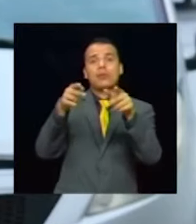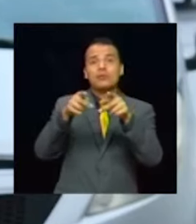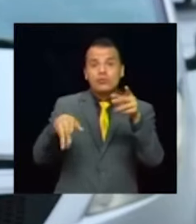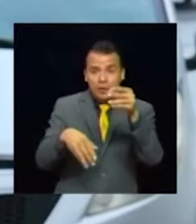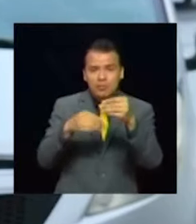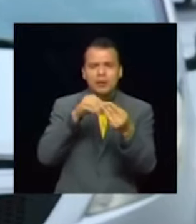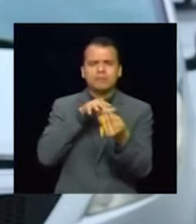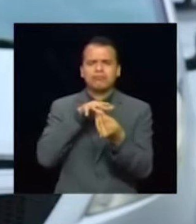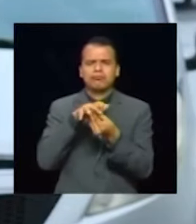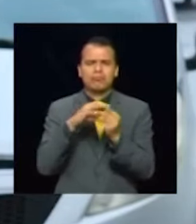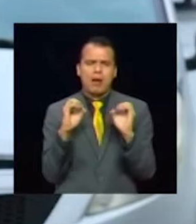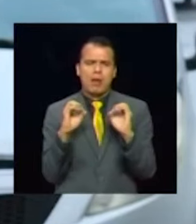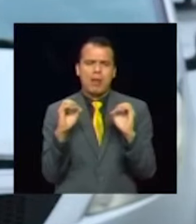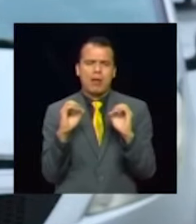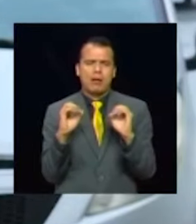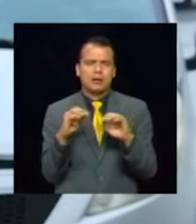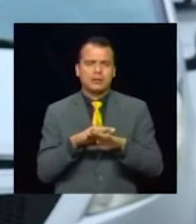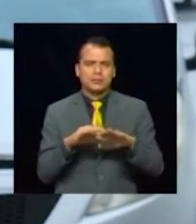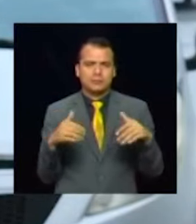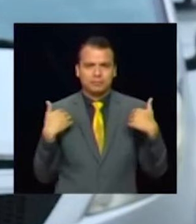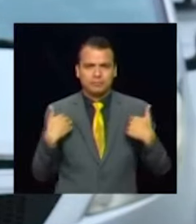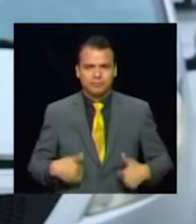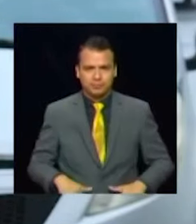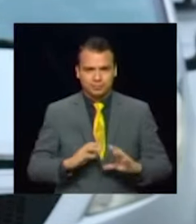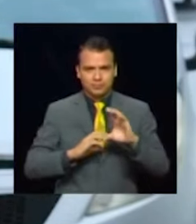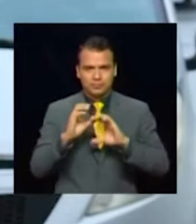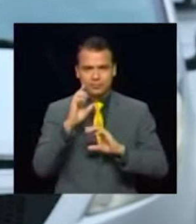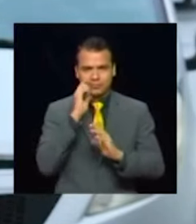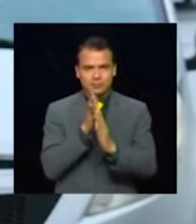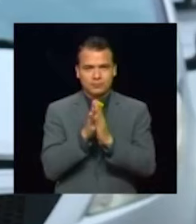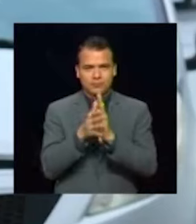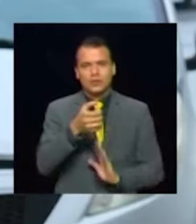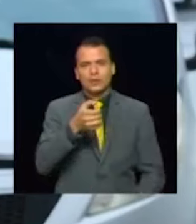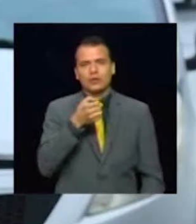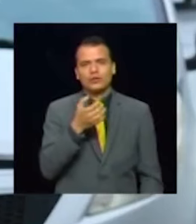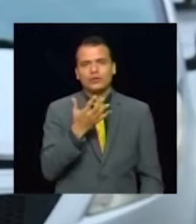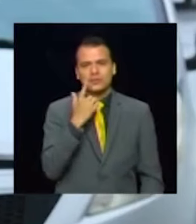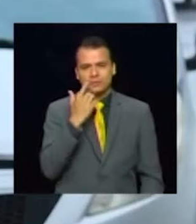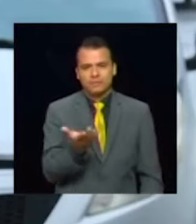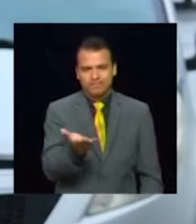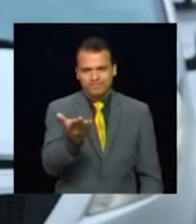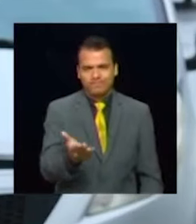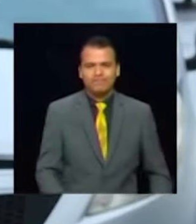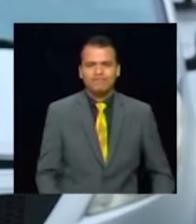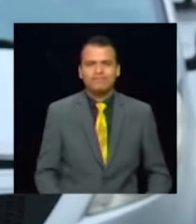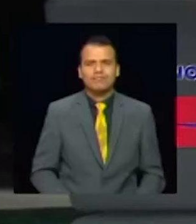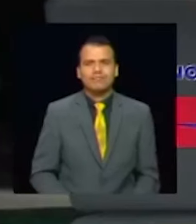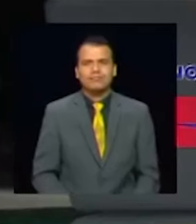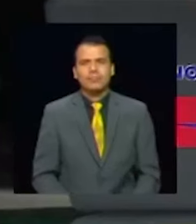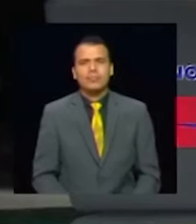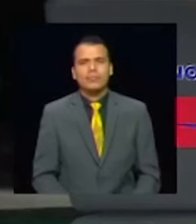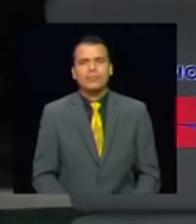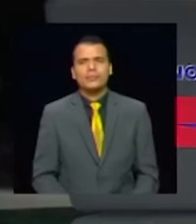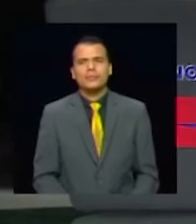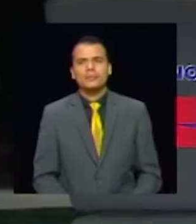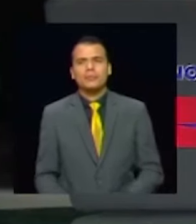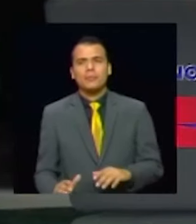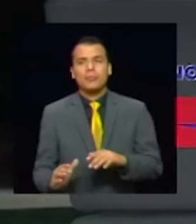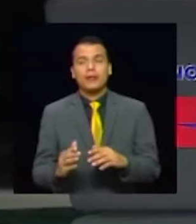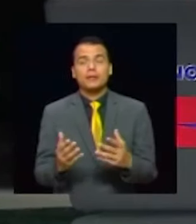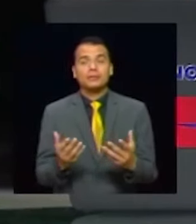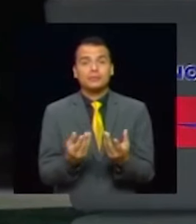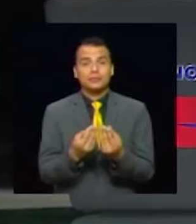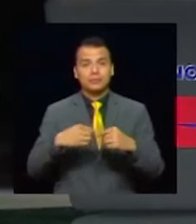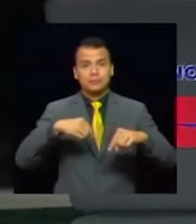adicionales. Es la información desde el departamento del Cauca para Noticinco, el noticiero con más trayectoria del país. Las